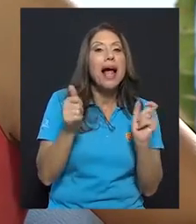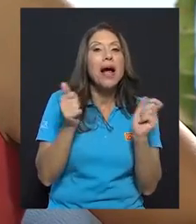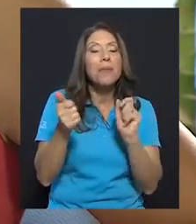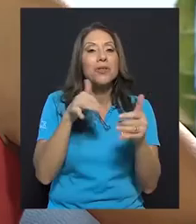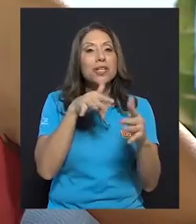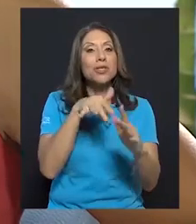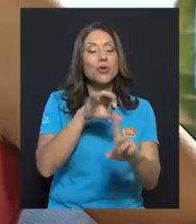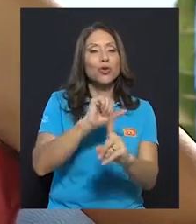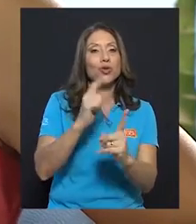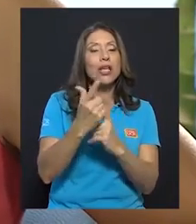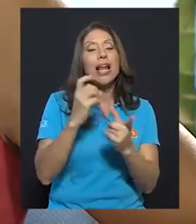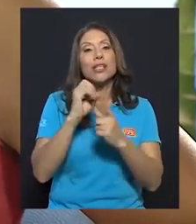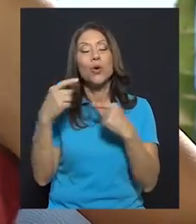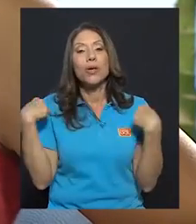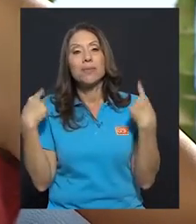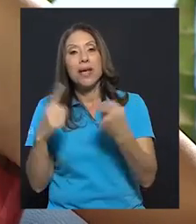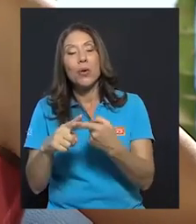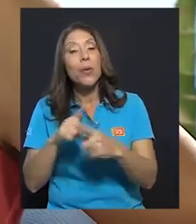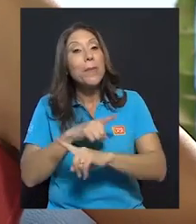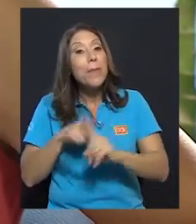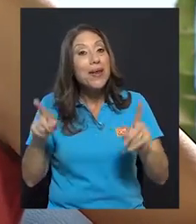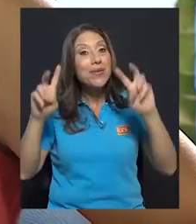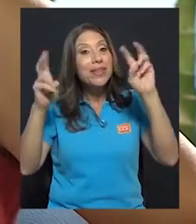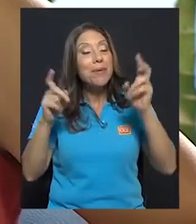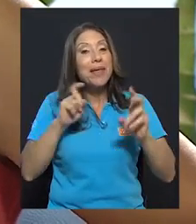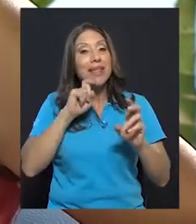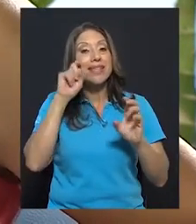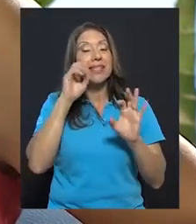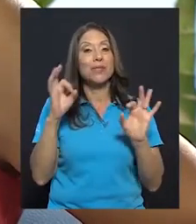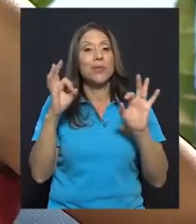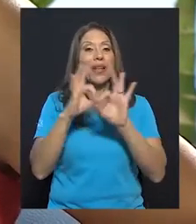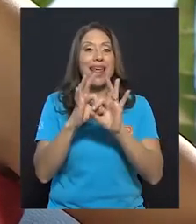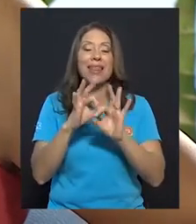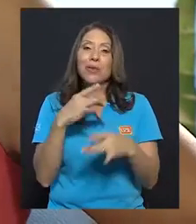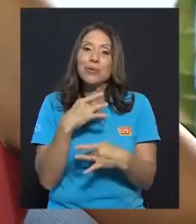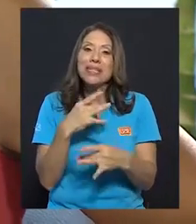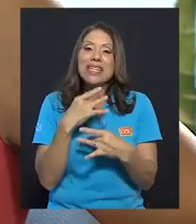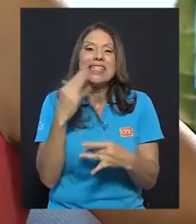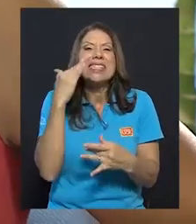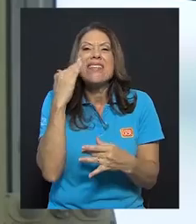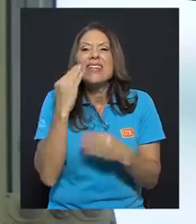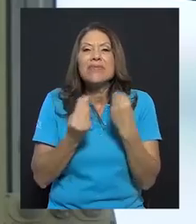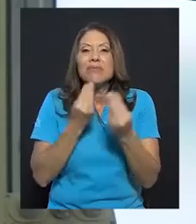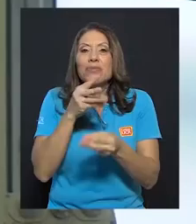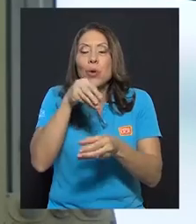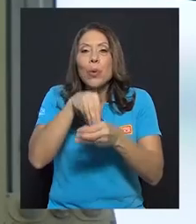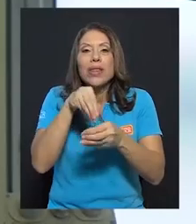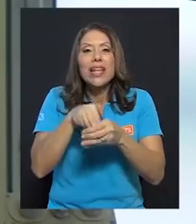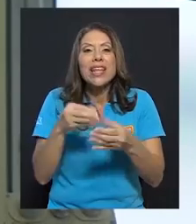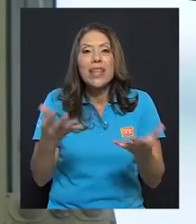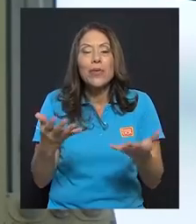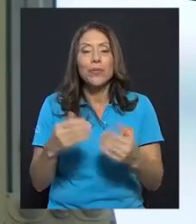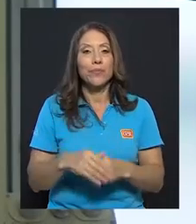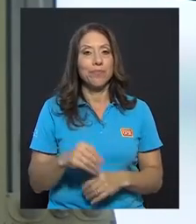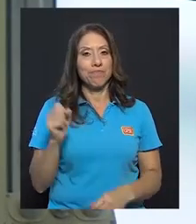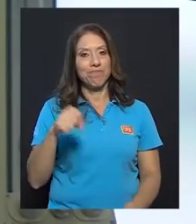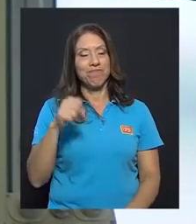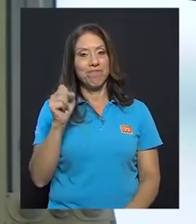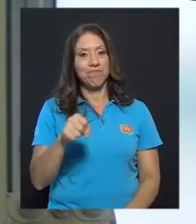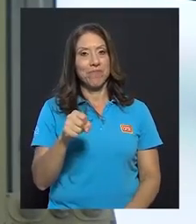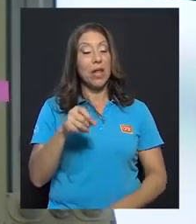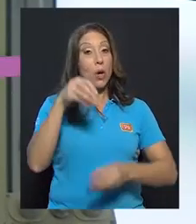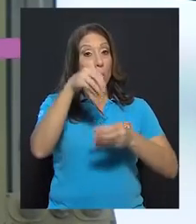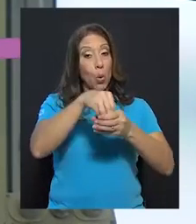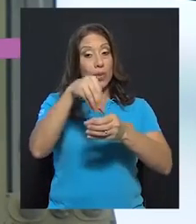o de español, pero en este tema de sexualidad sí nos interesa saber cómo está el contenido. Claro. Los